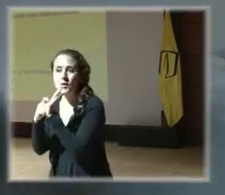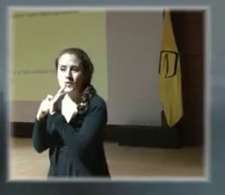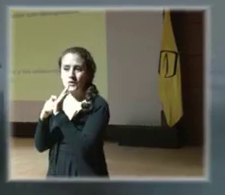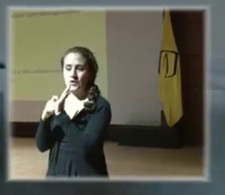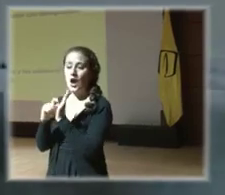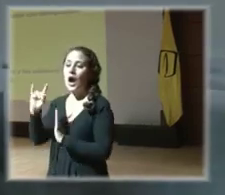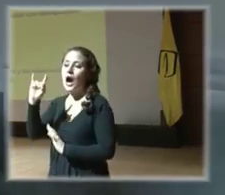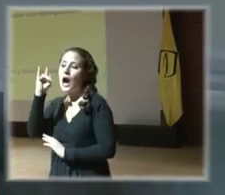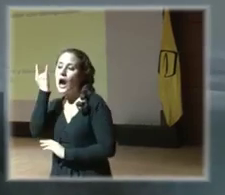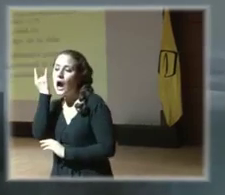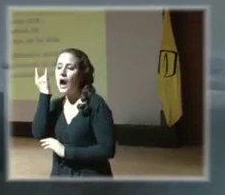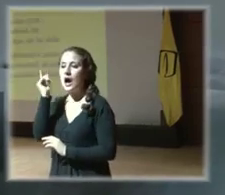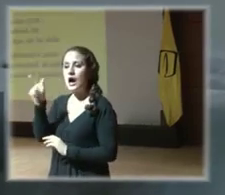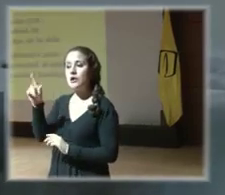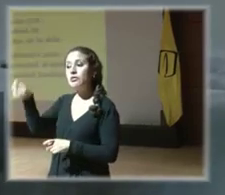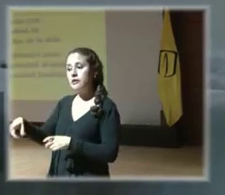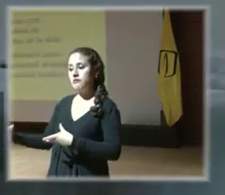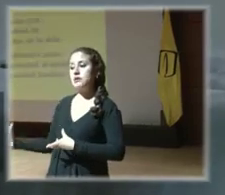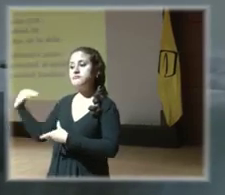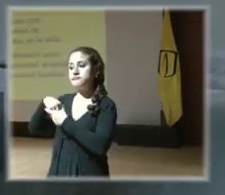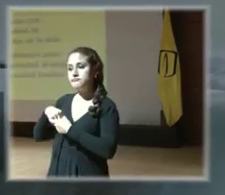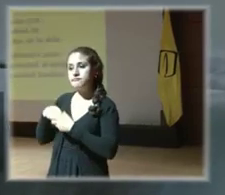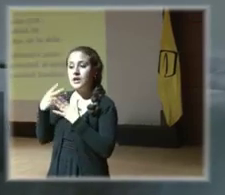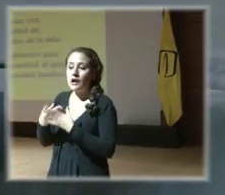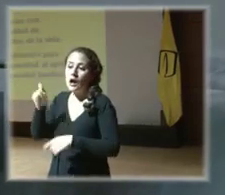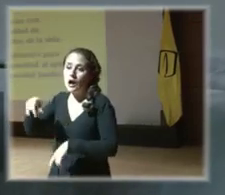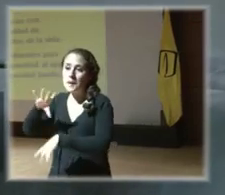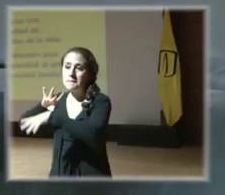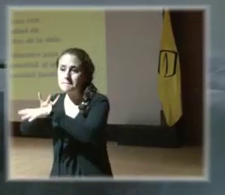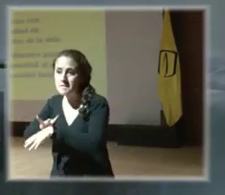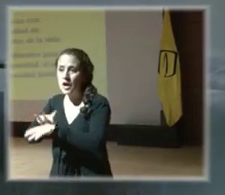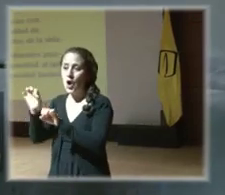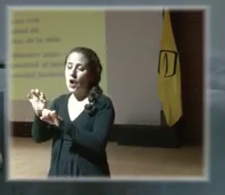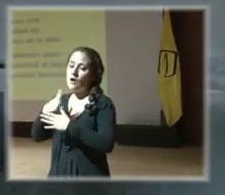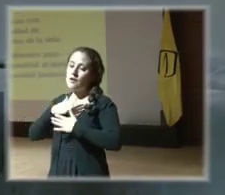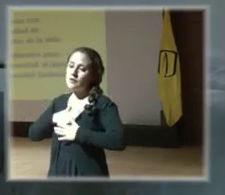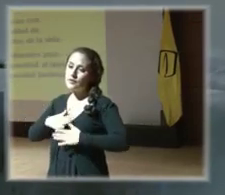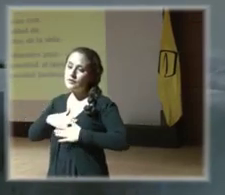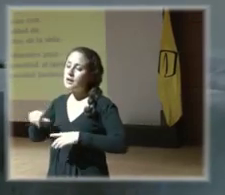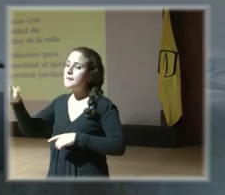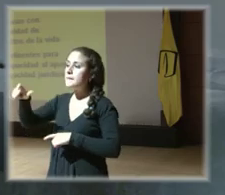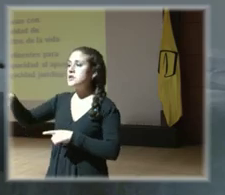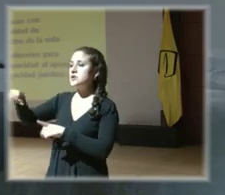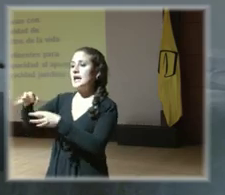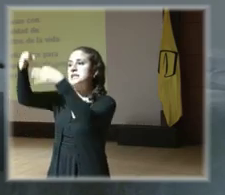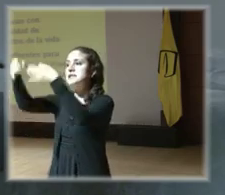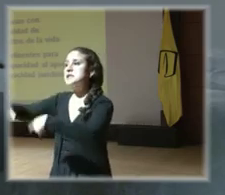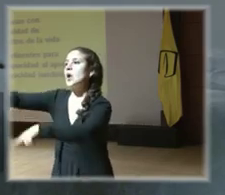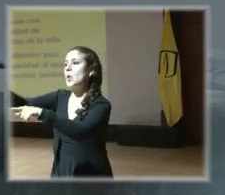se considera necesario internarlas por necesidad médica o por tranquilidad y seguridad ciudadanas.